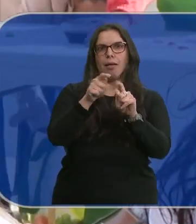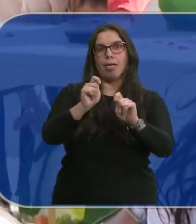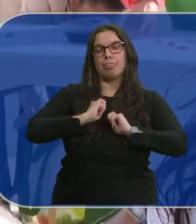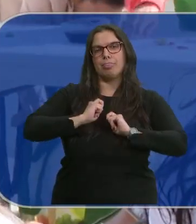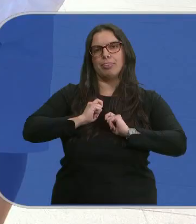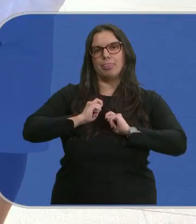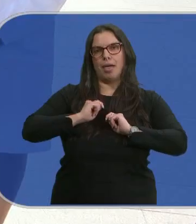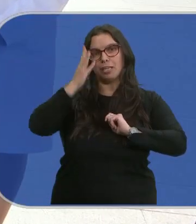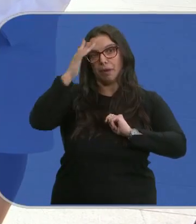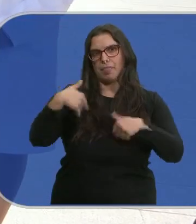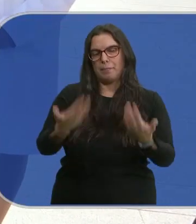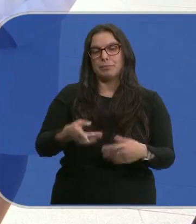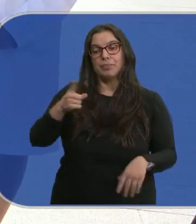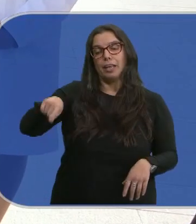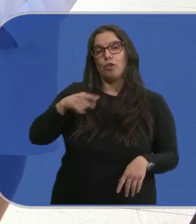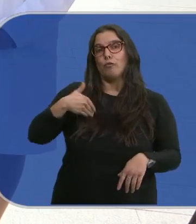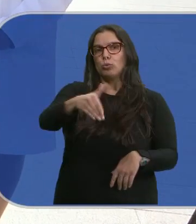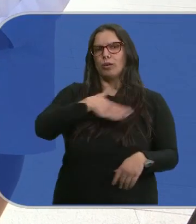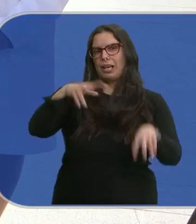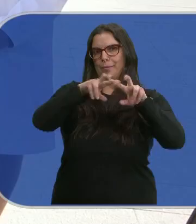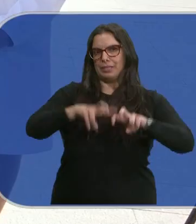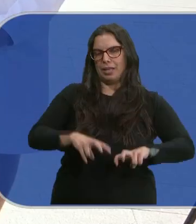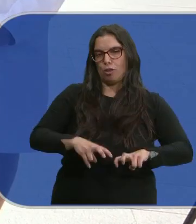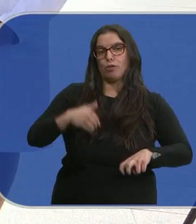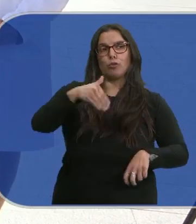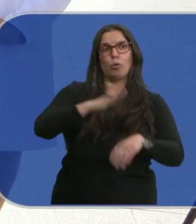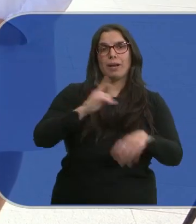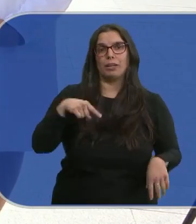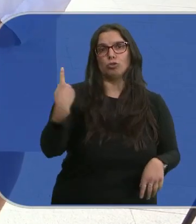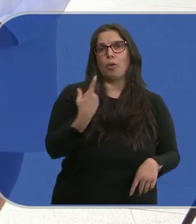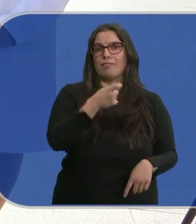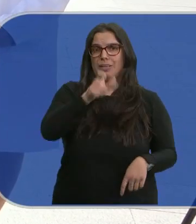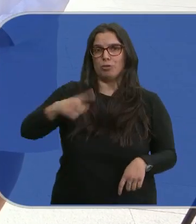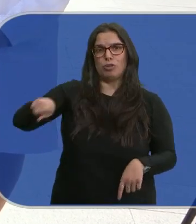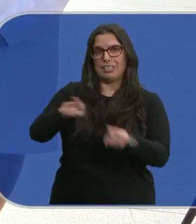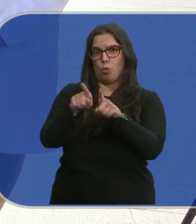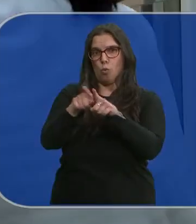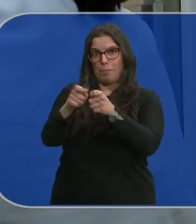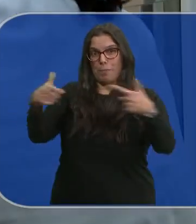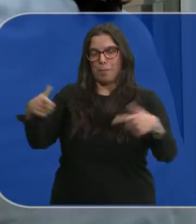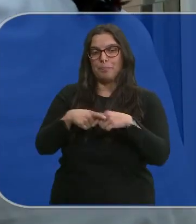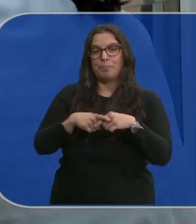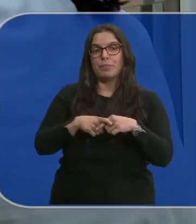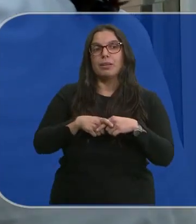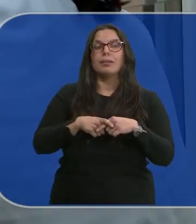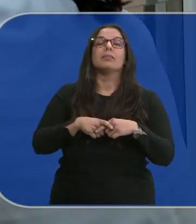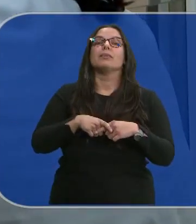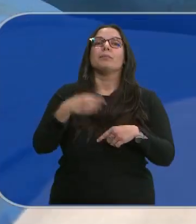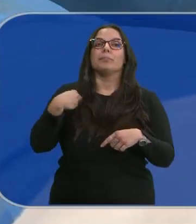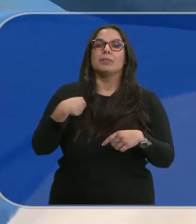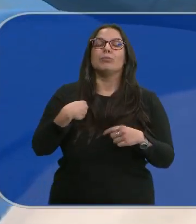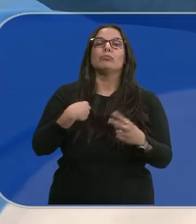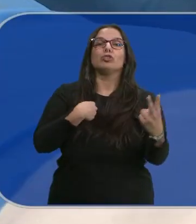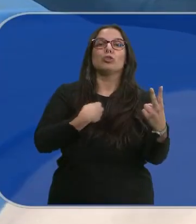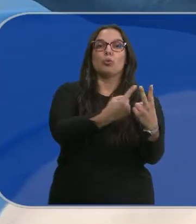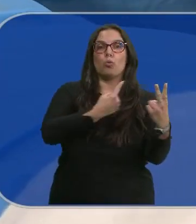esperanza a más pacientes. Su futuro es la investigación y el futuro de todos pasa por personas como ellas. 1 de cada 2 hombres y 1 de